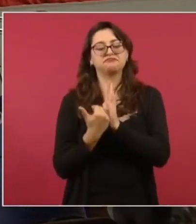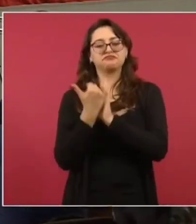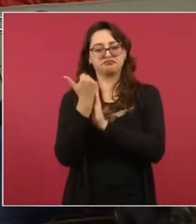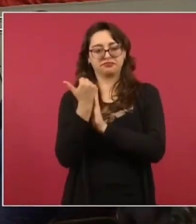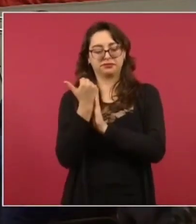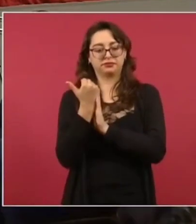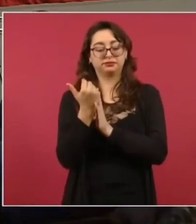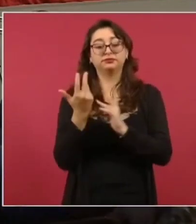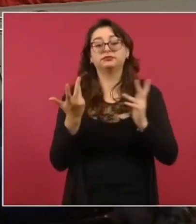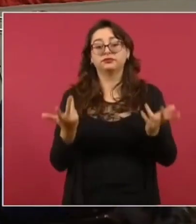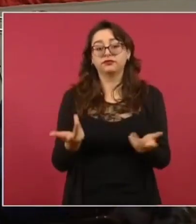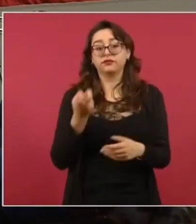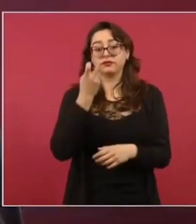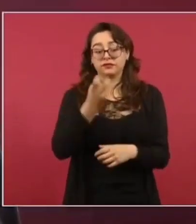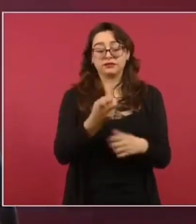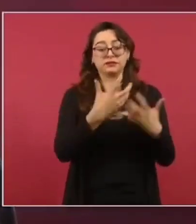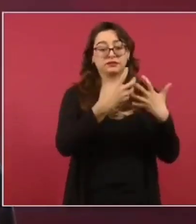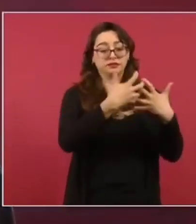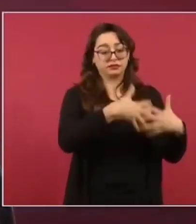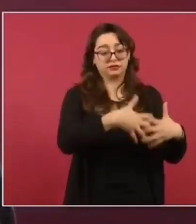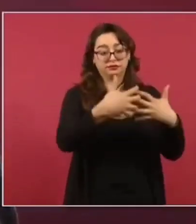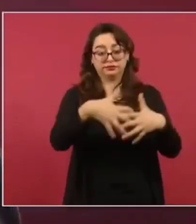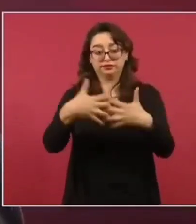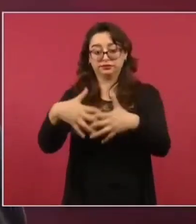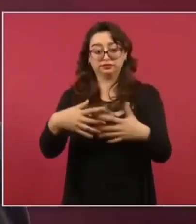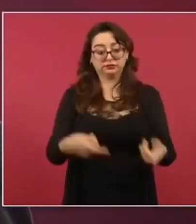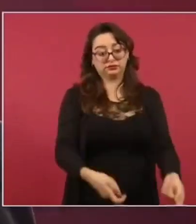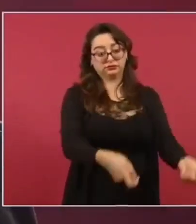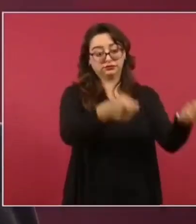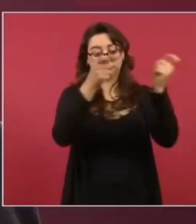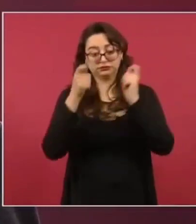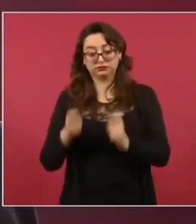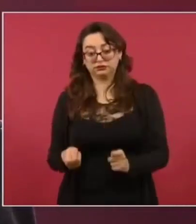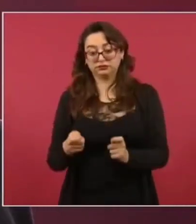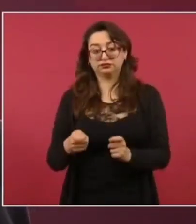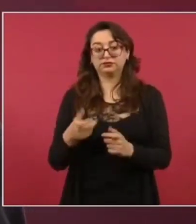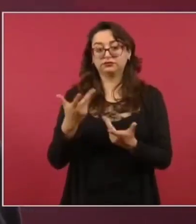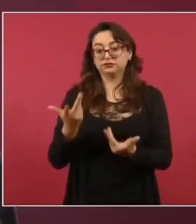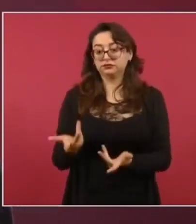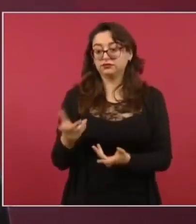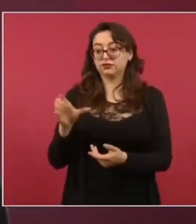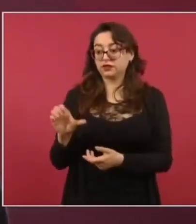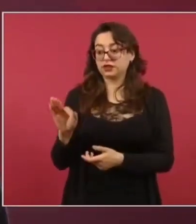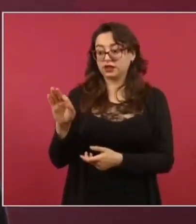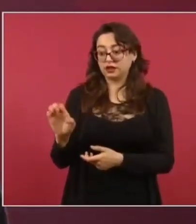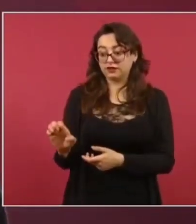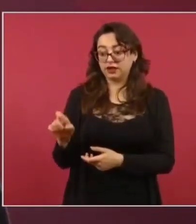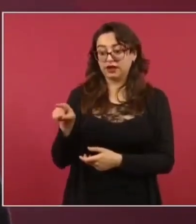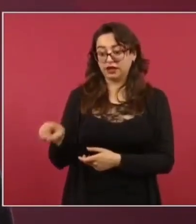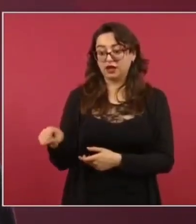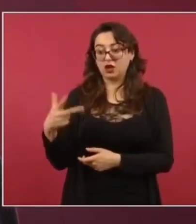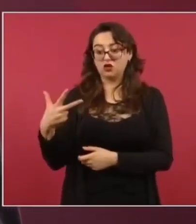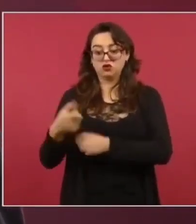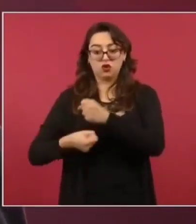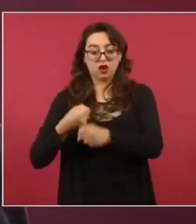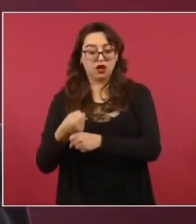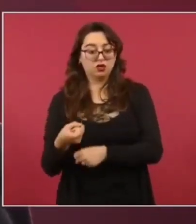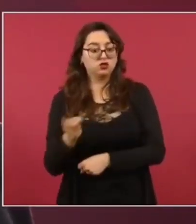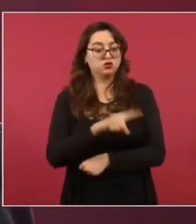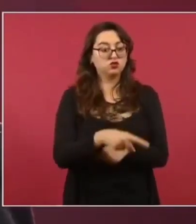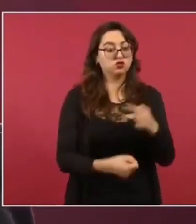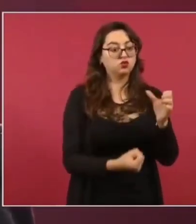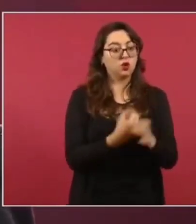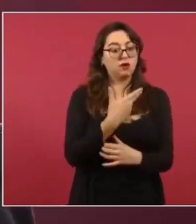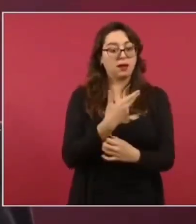escenario actualmente es de 8 años, las nuevas tienen 28 años